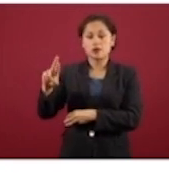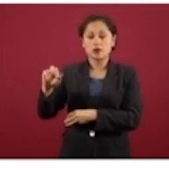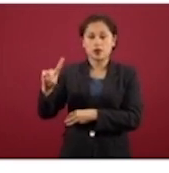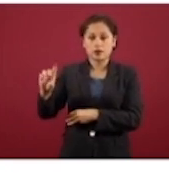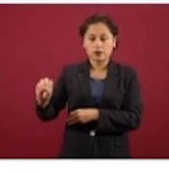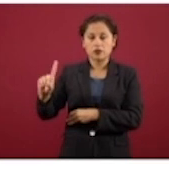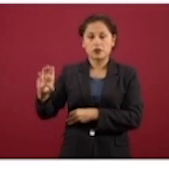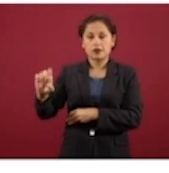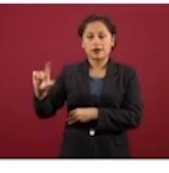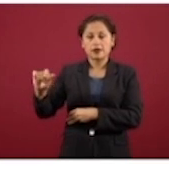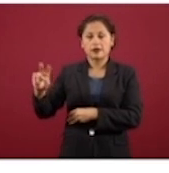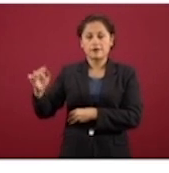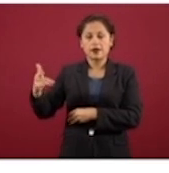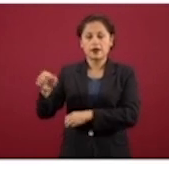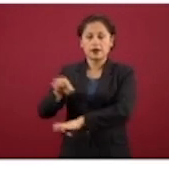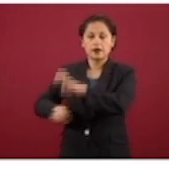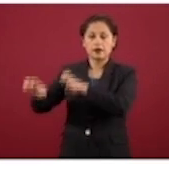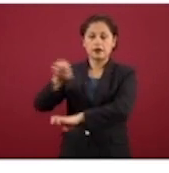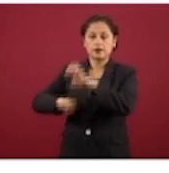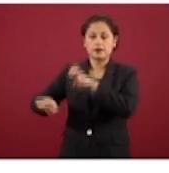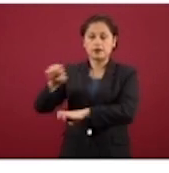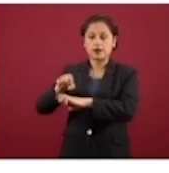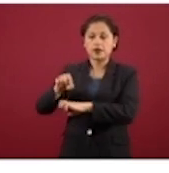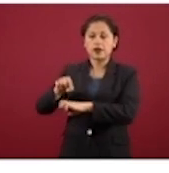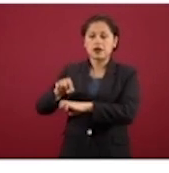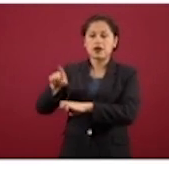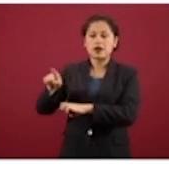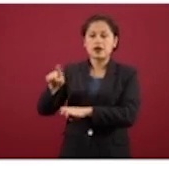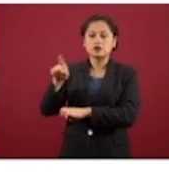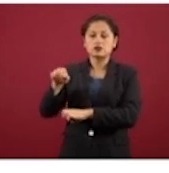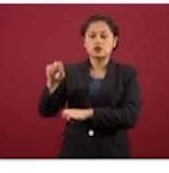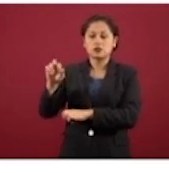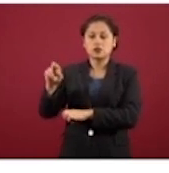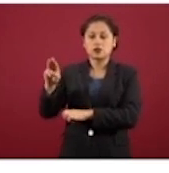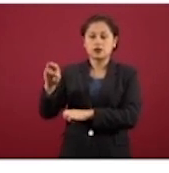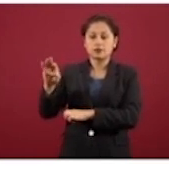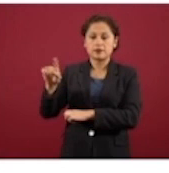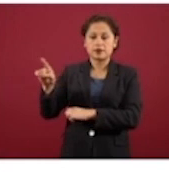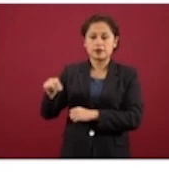de la compañía supera la fe pujiltic